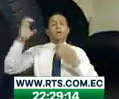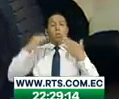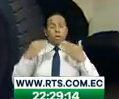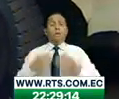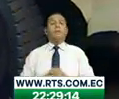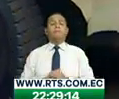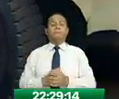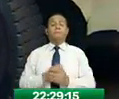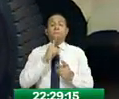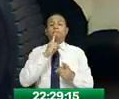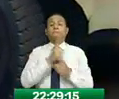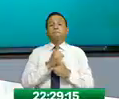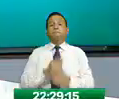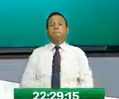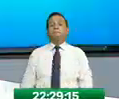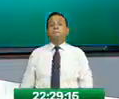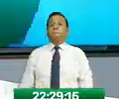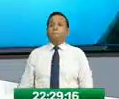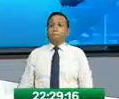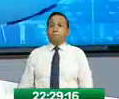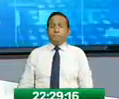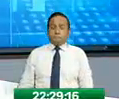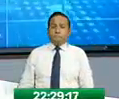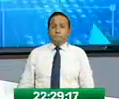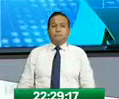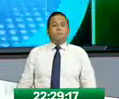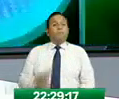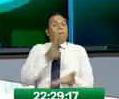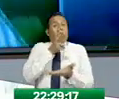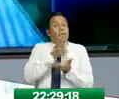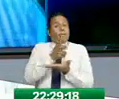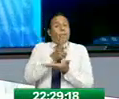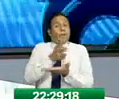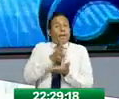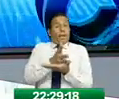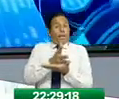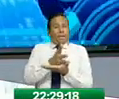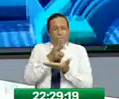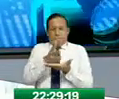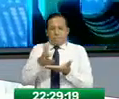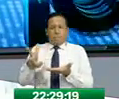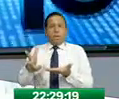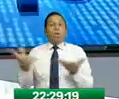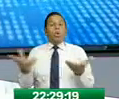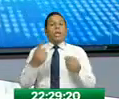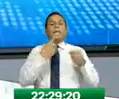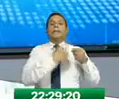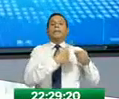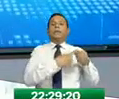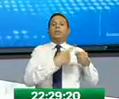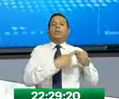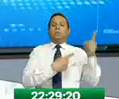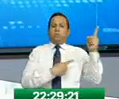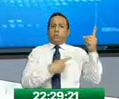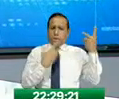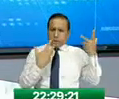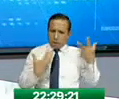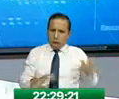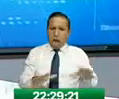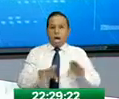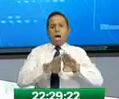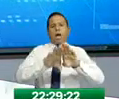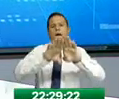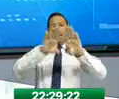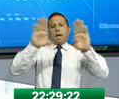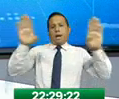José Morales. Las terminales terrestres interprovinciales de Quito reanudaron el servicio de encomiendas en un